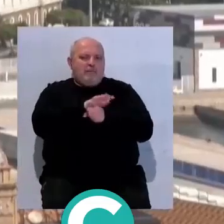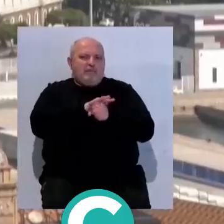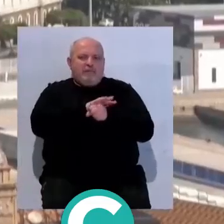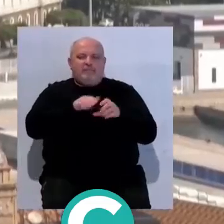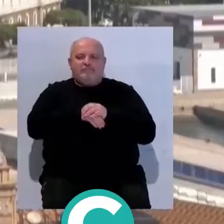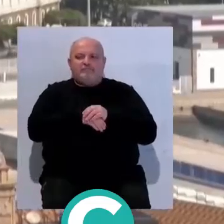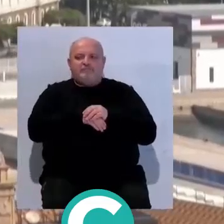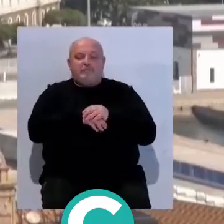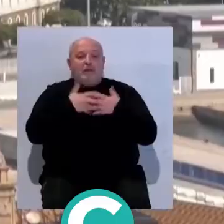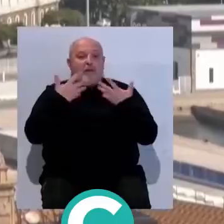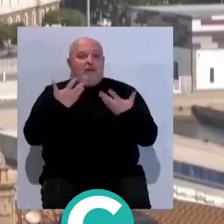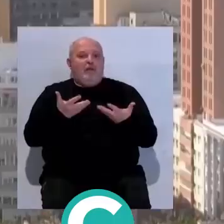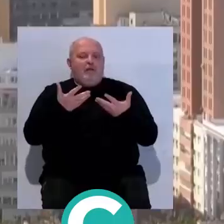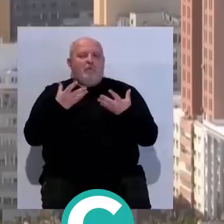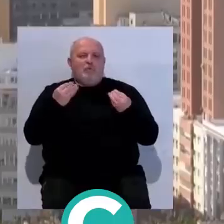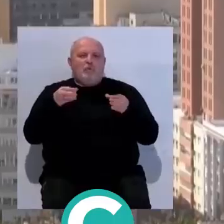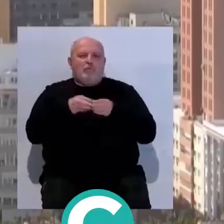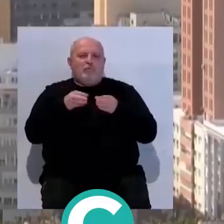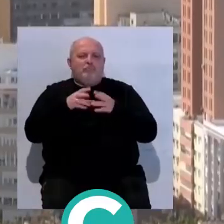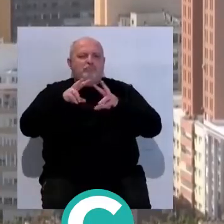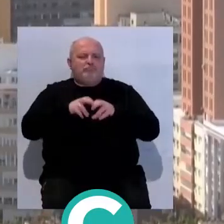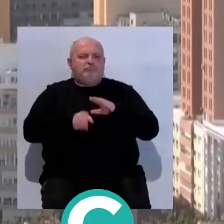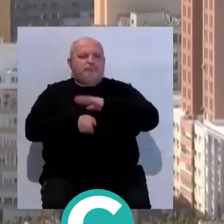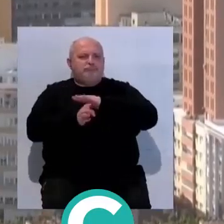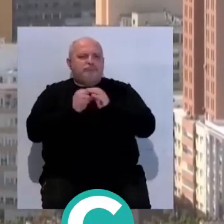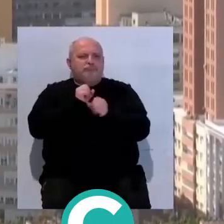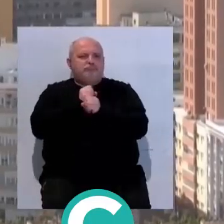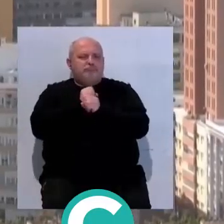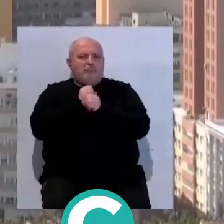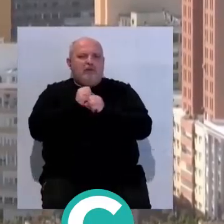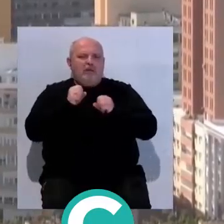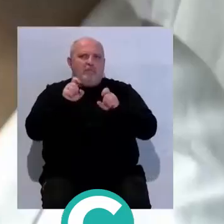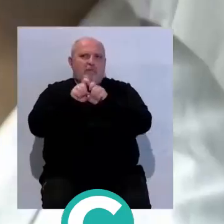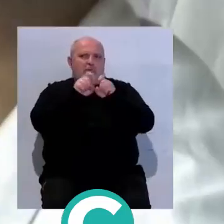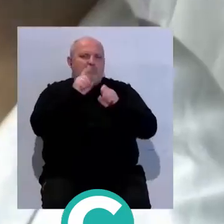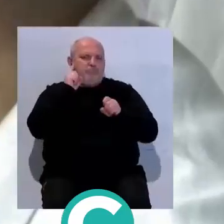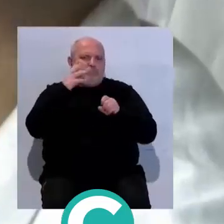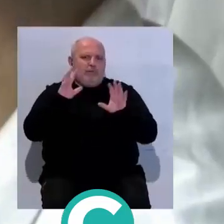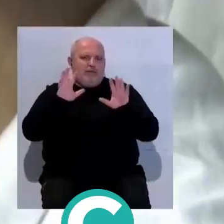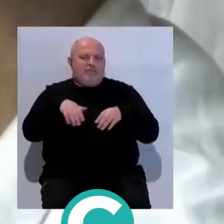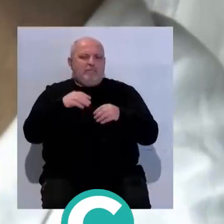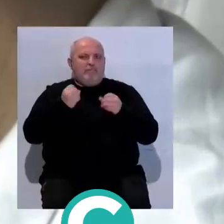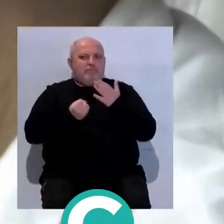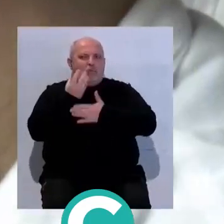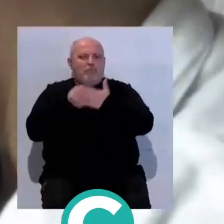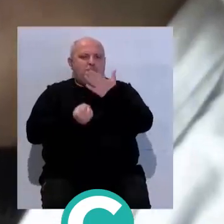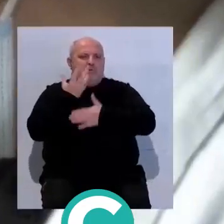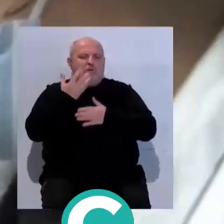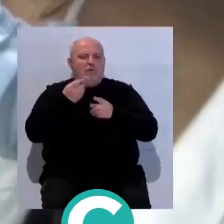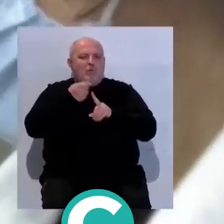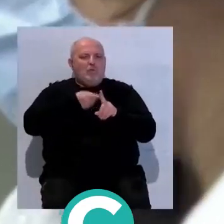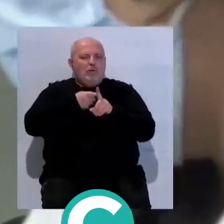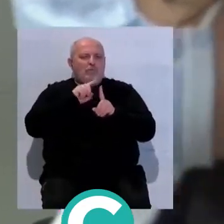provincia. En la actualidad, varios grupos de investigación trabajan en proyectos con firmas empresariales de Cádiz para innovar en el tratamiento y